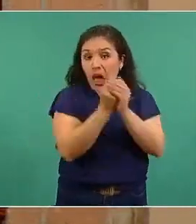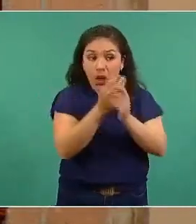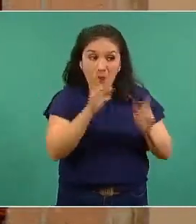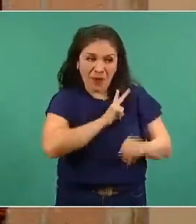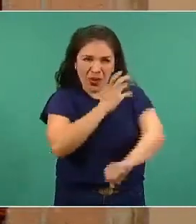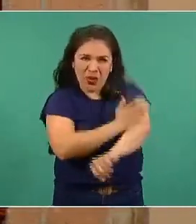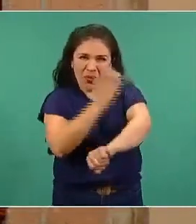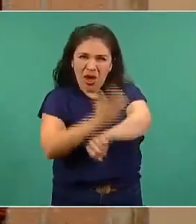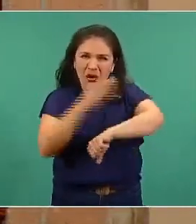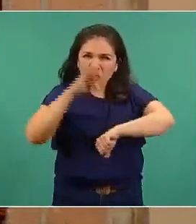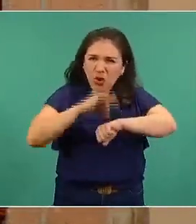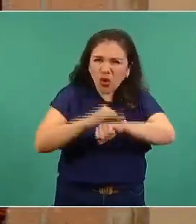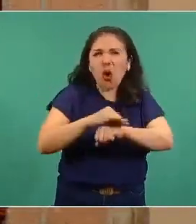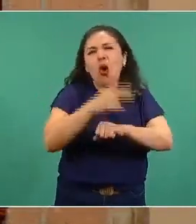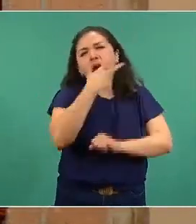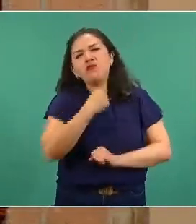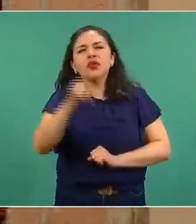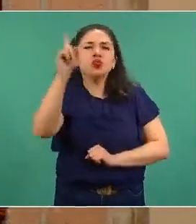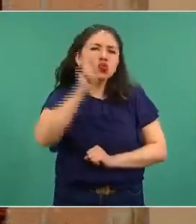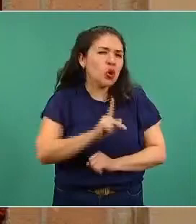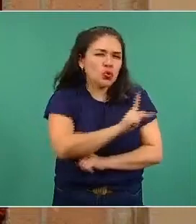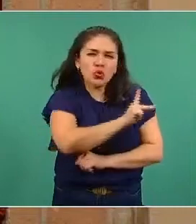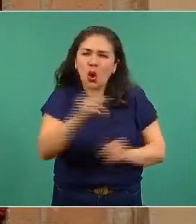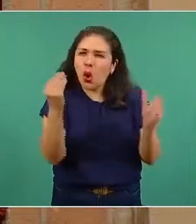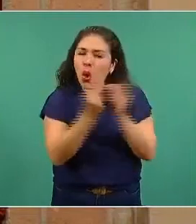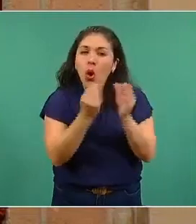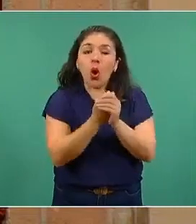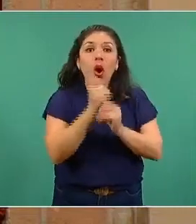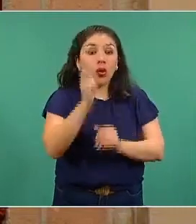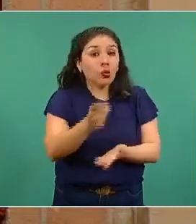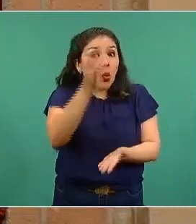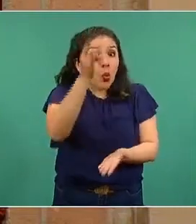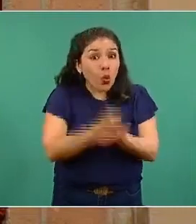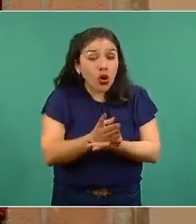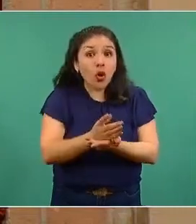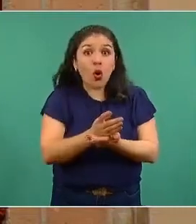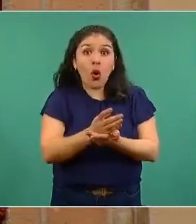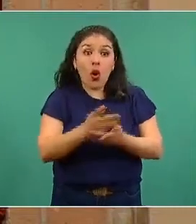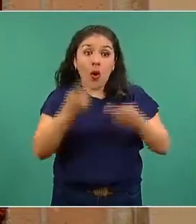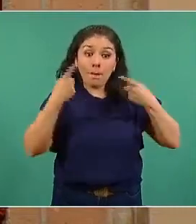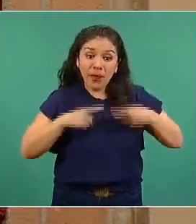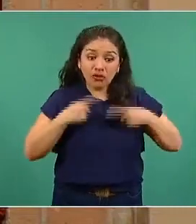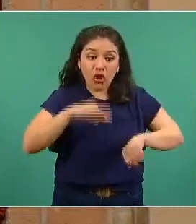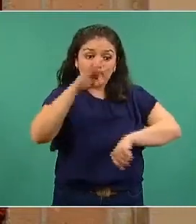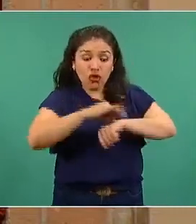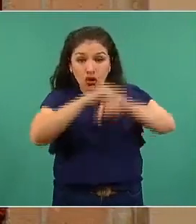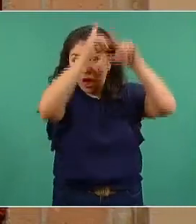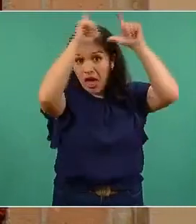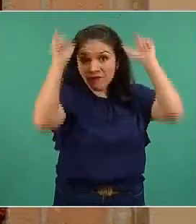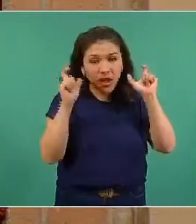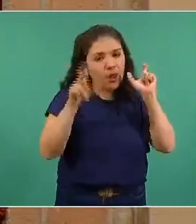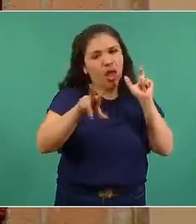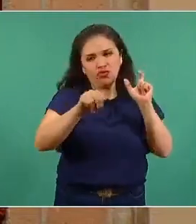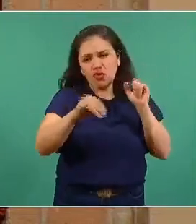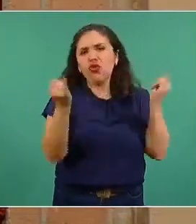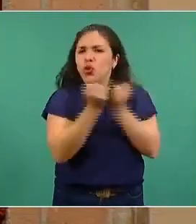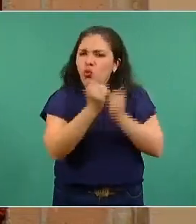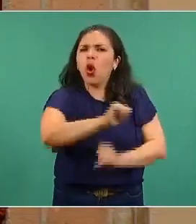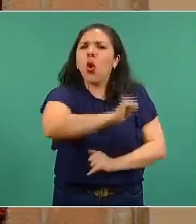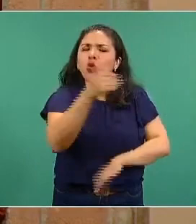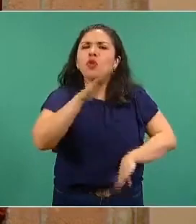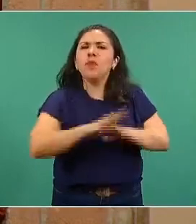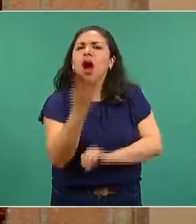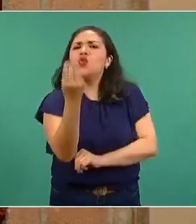colegas, hombres y mujeres, son no solamente del personal médico y de enfermería, también son otras